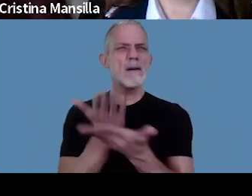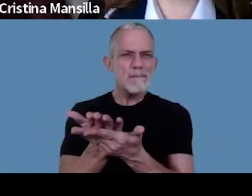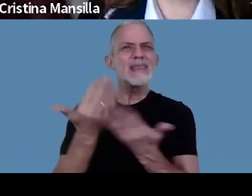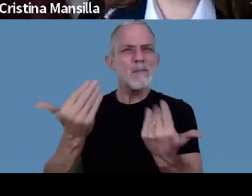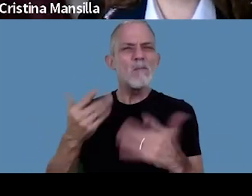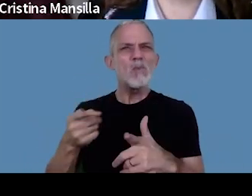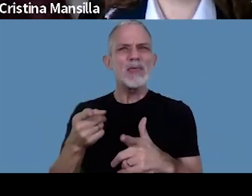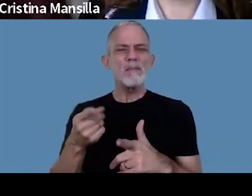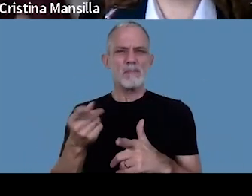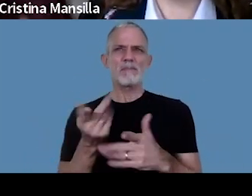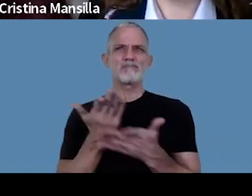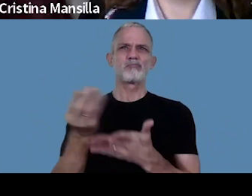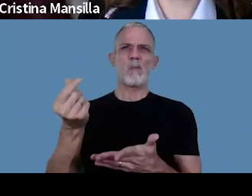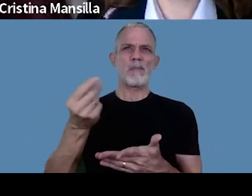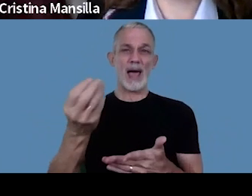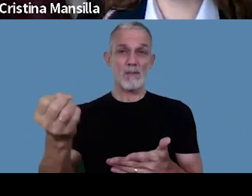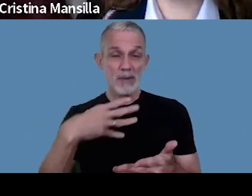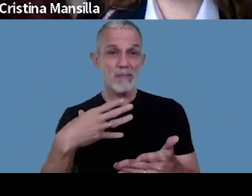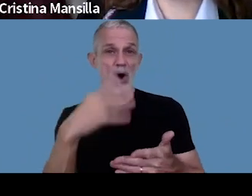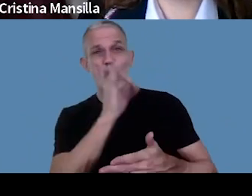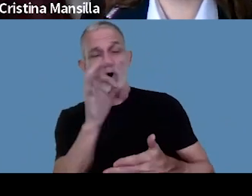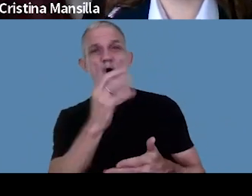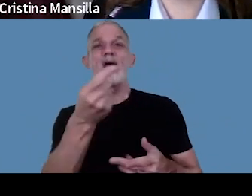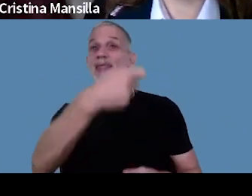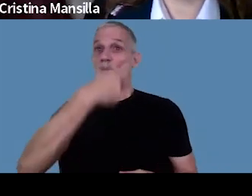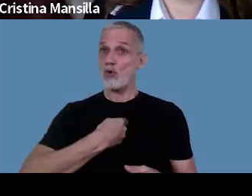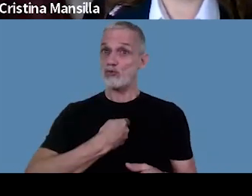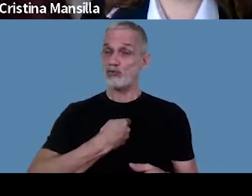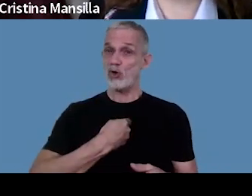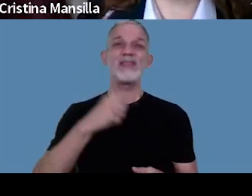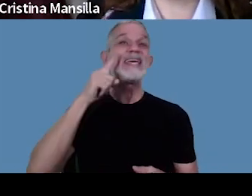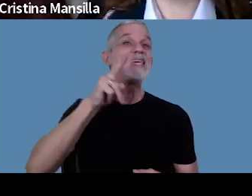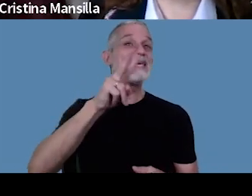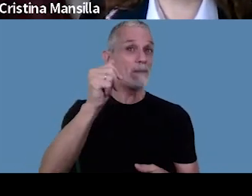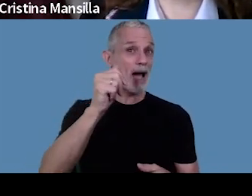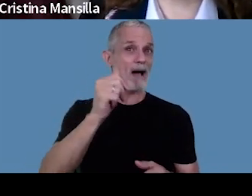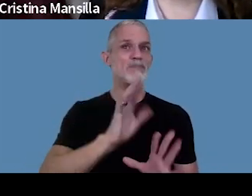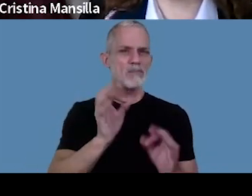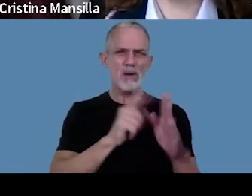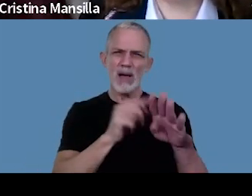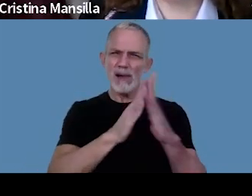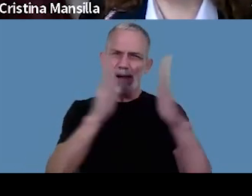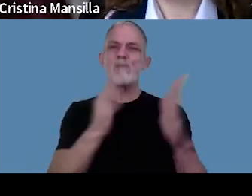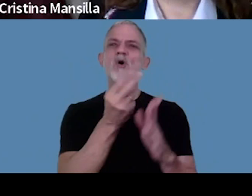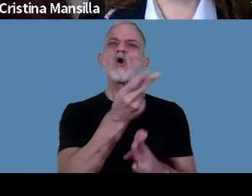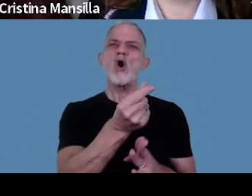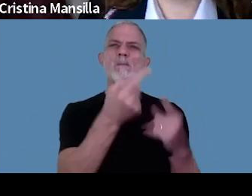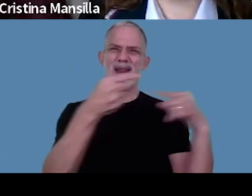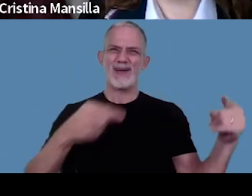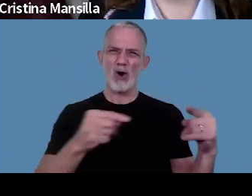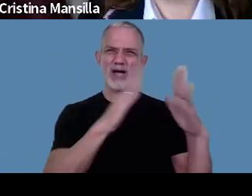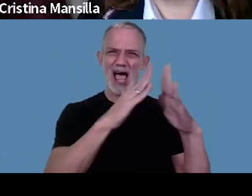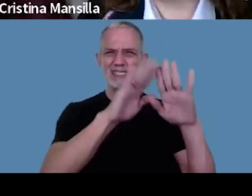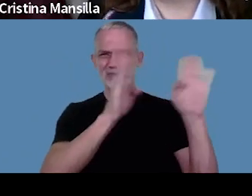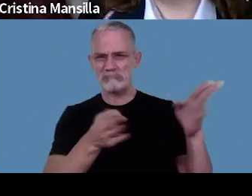la acreditación y o devolución anticipada de IVA correspondiente a la adquisición de estos bienes. Saben